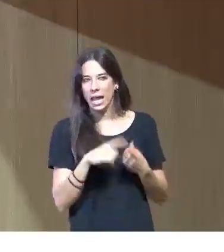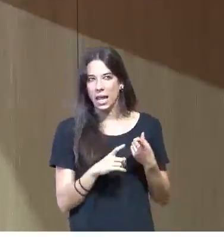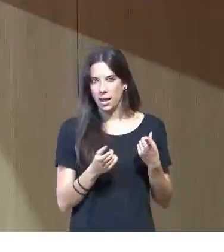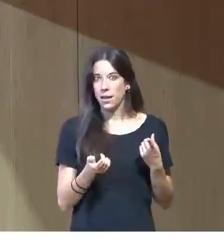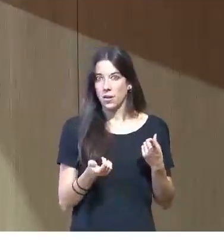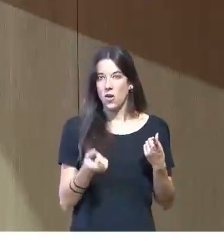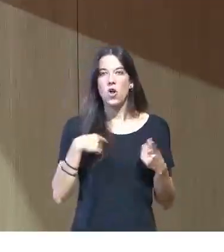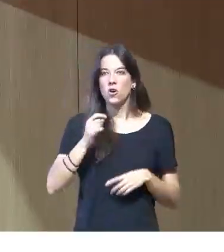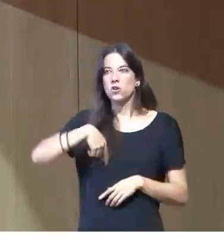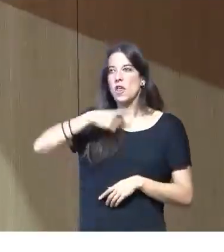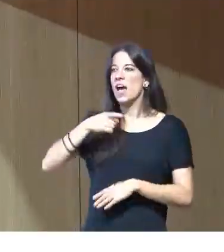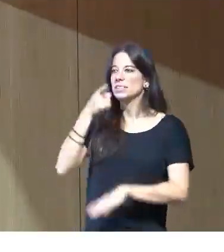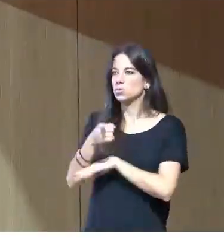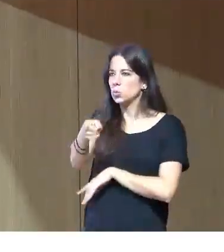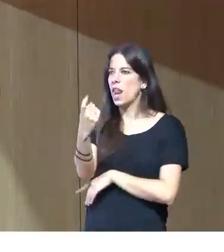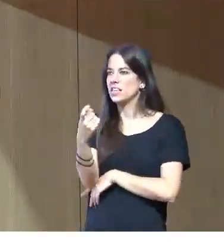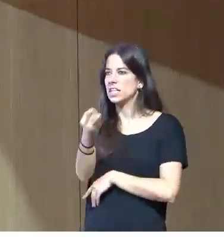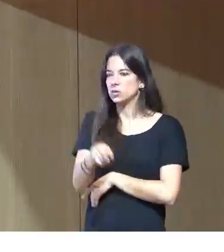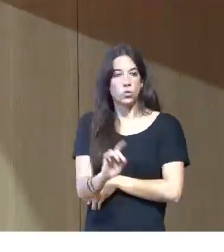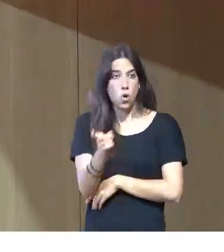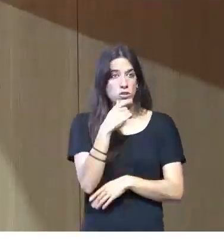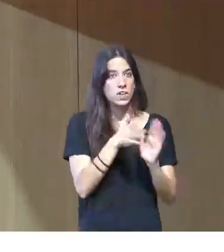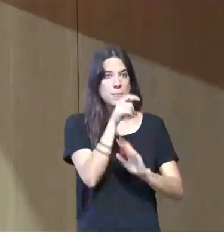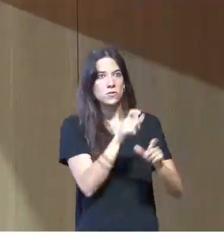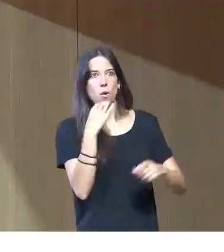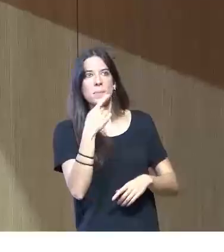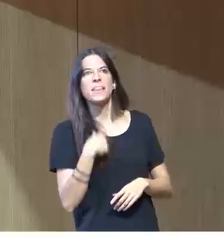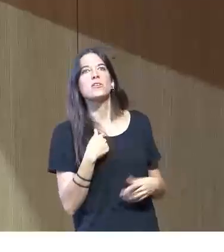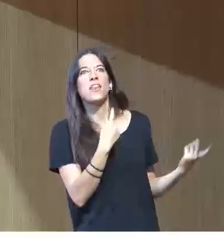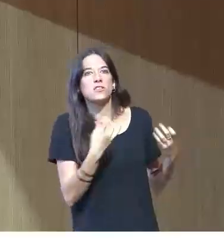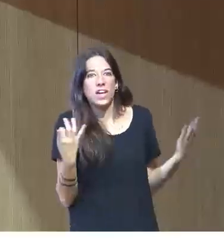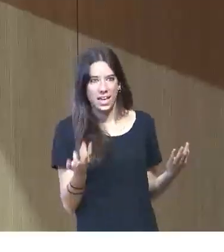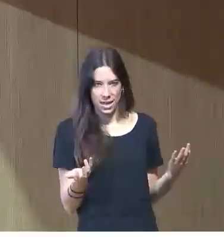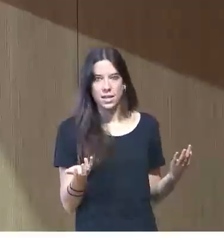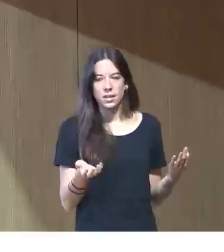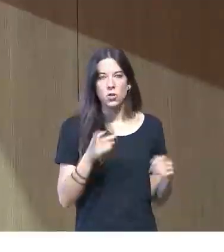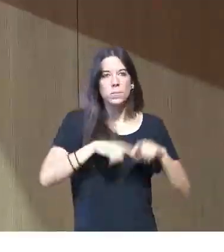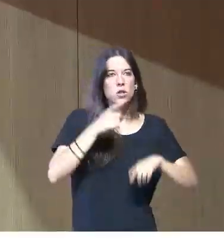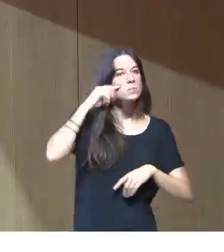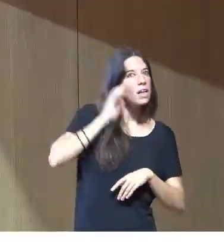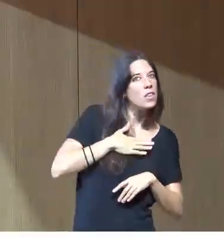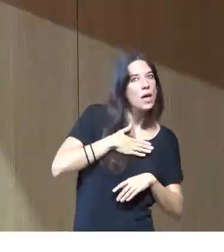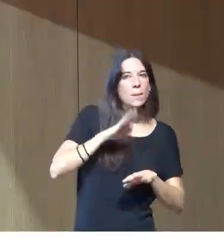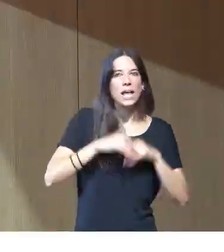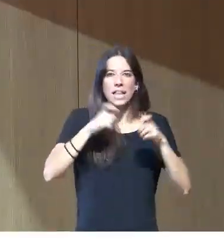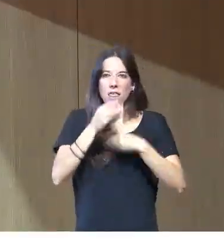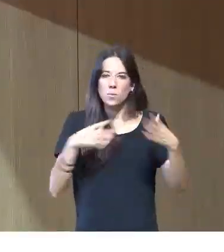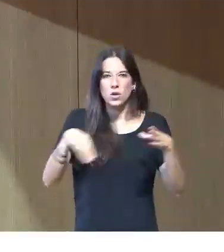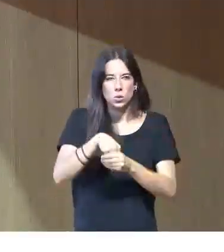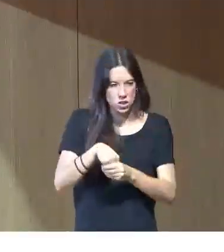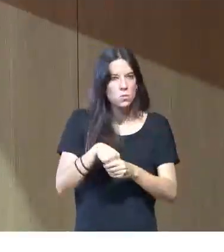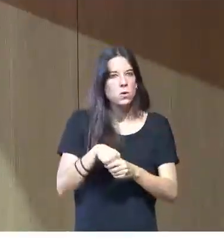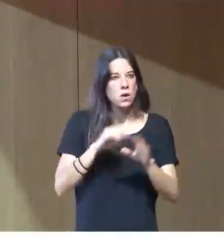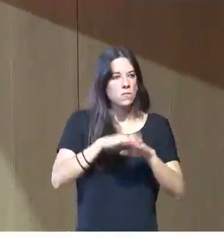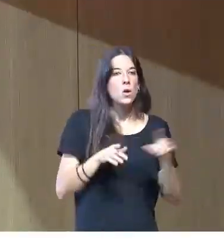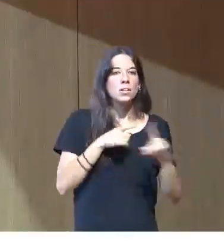los que desde aquí digamos lo que ellos necesitan sino en nuestra experiencia y hacerlo inclusivo no un proceso inclusivo que les tenga en cuenta a ellos